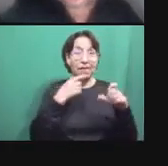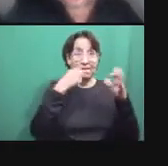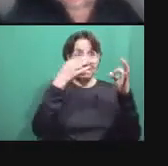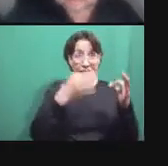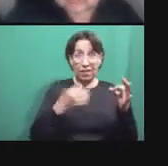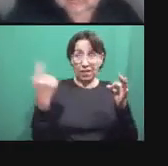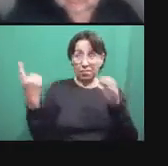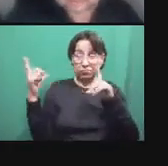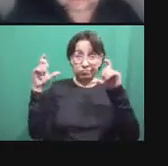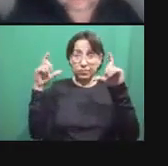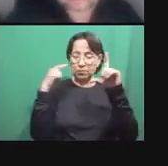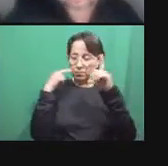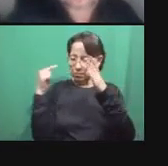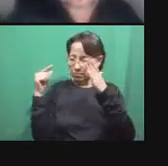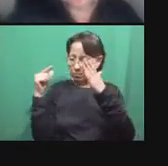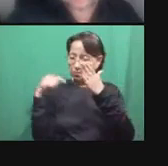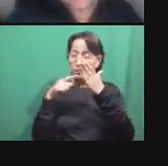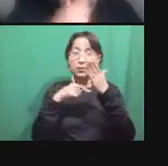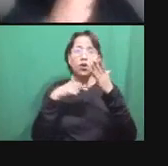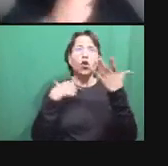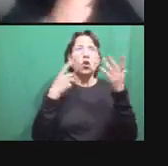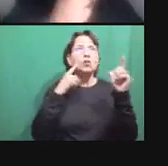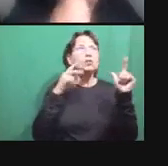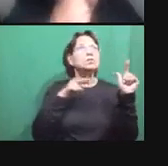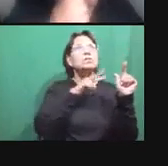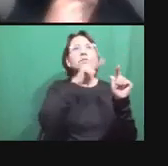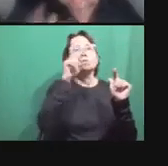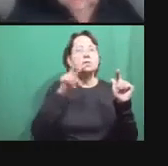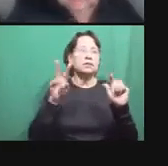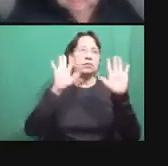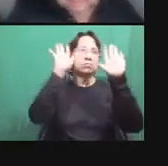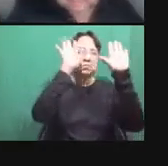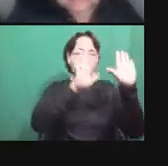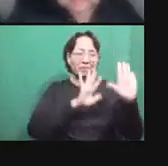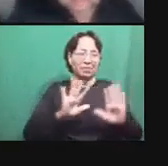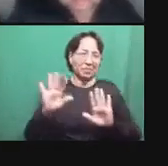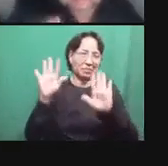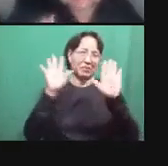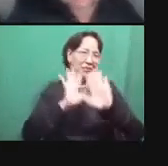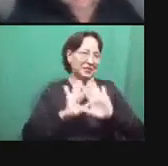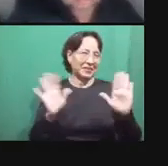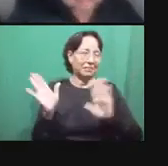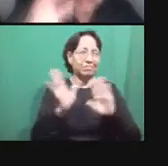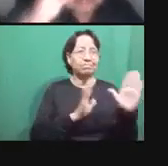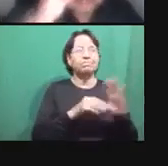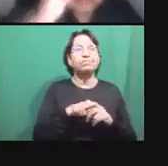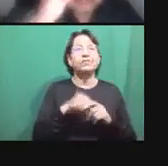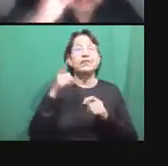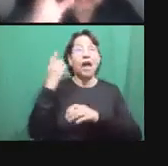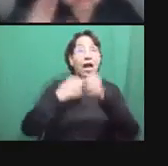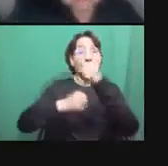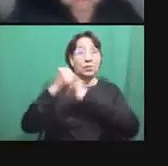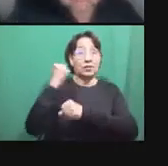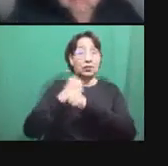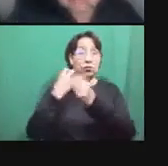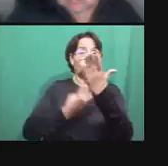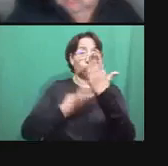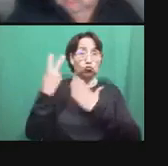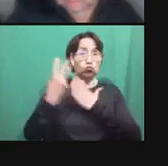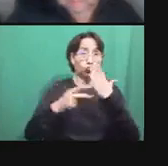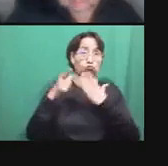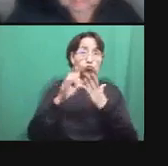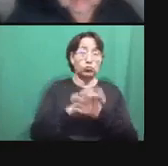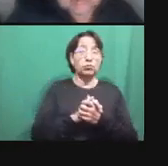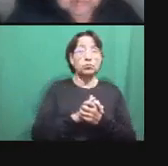las instalo recorriendo el edificio. Este es un proyecto del año pasado, esta es una, estuve como uno de